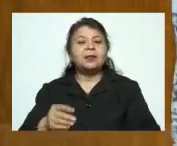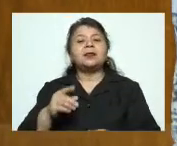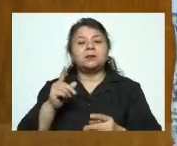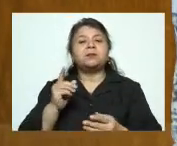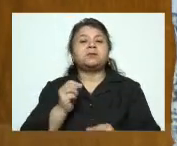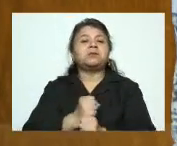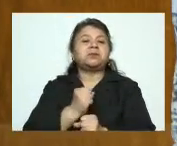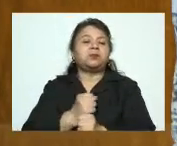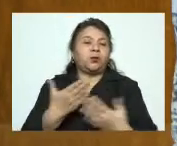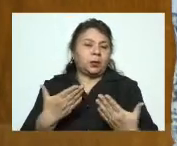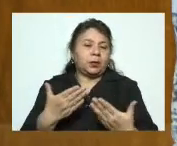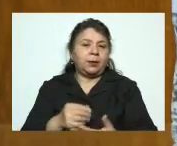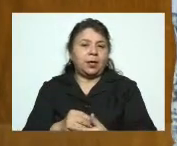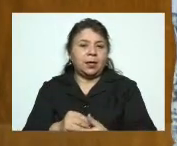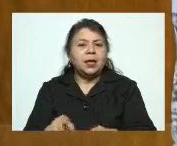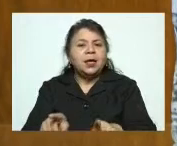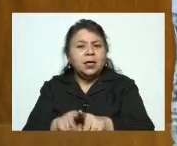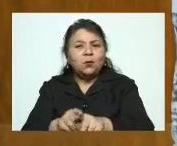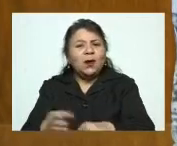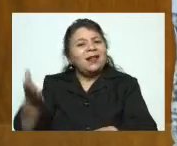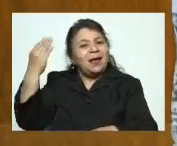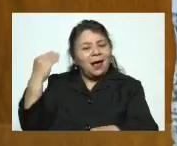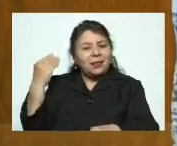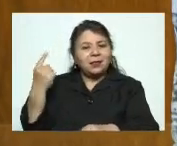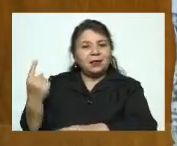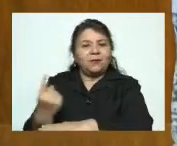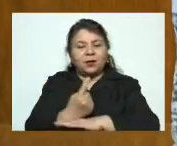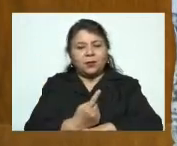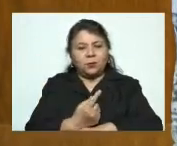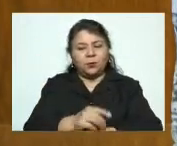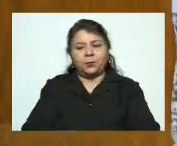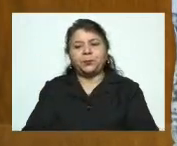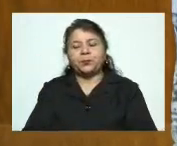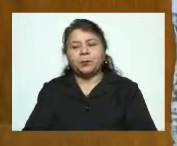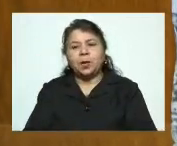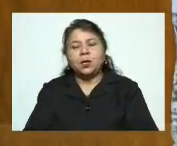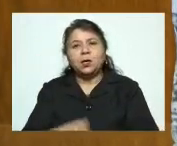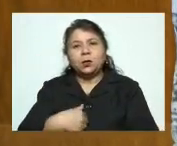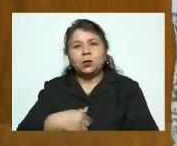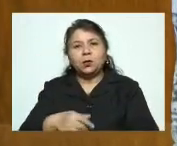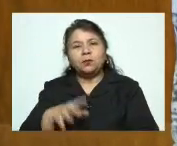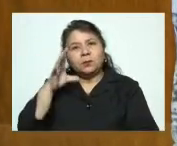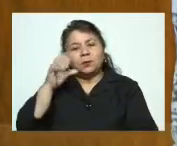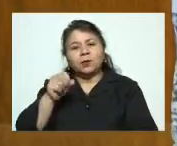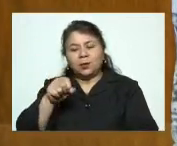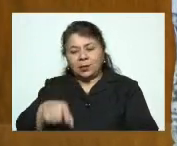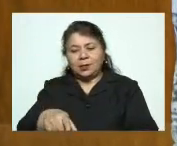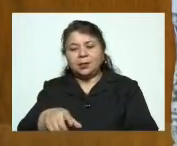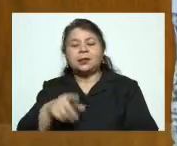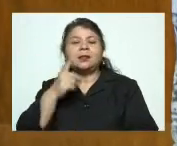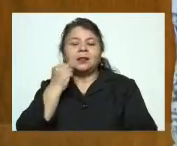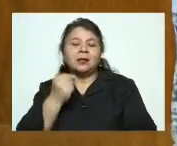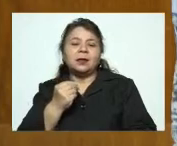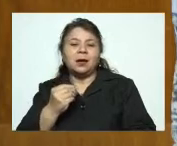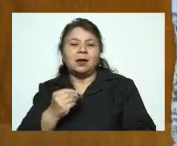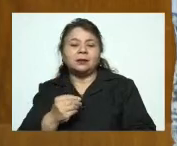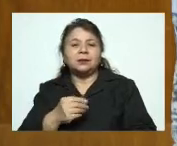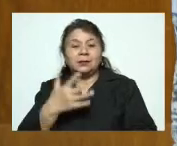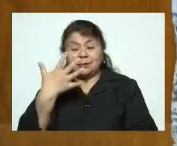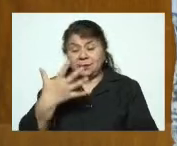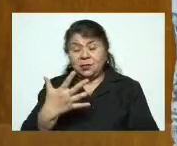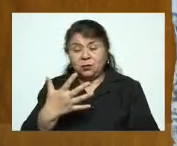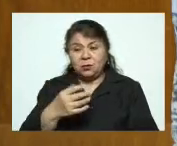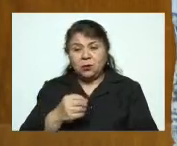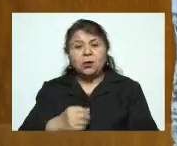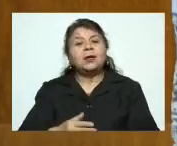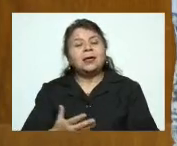1. Yo imagino un San Juan que retoma su actividad económica ese mismo día sábado 5, pero haciendo un